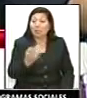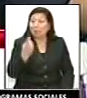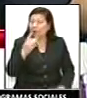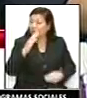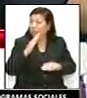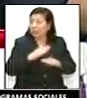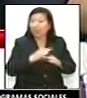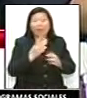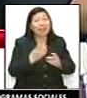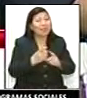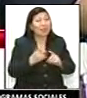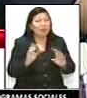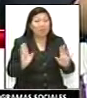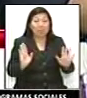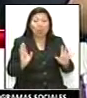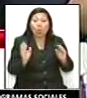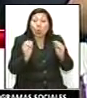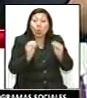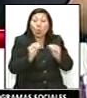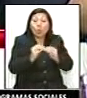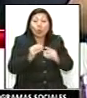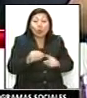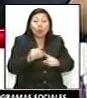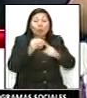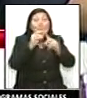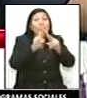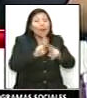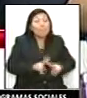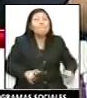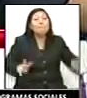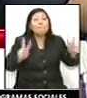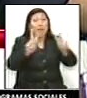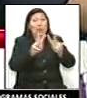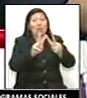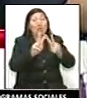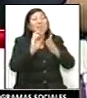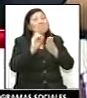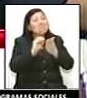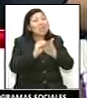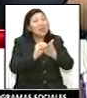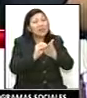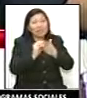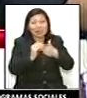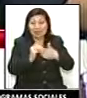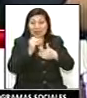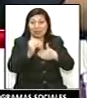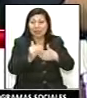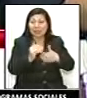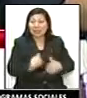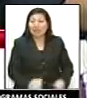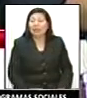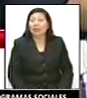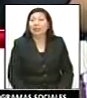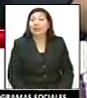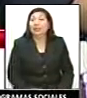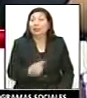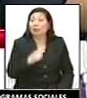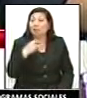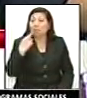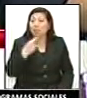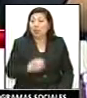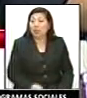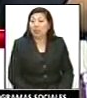de la democracia hay un conjunto de principios y valores que están más allá de las necesidades